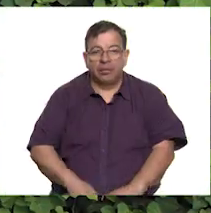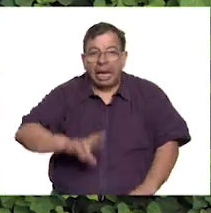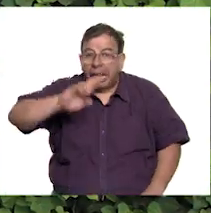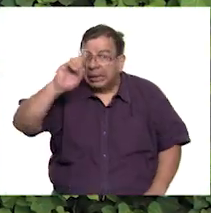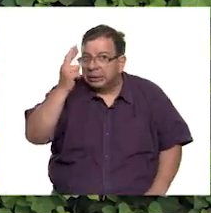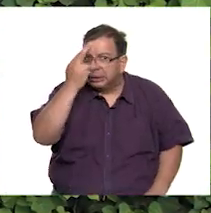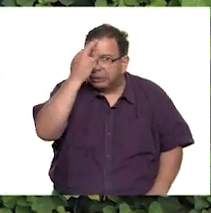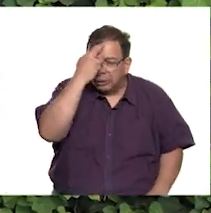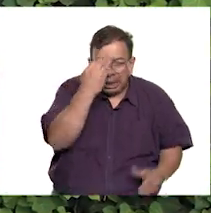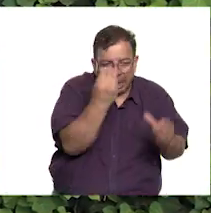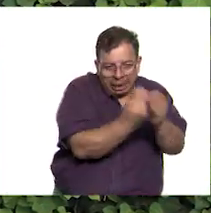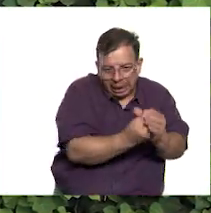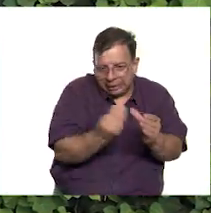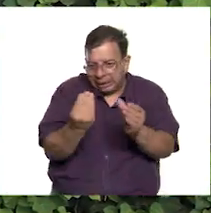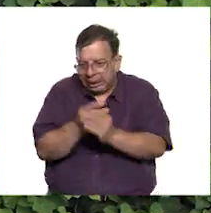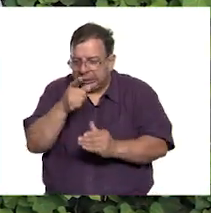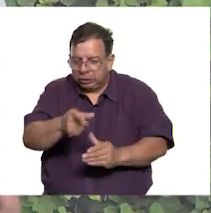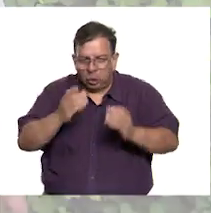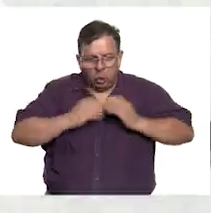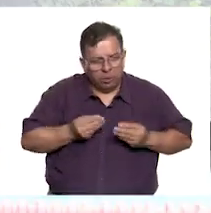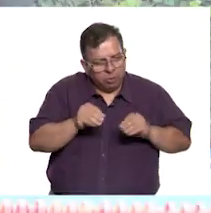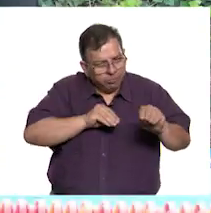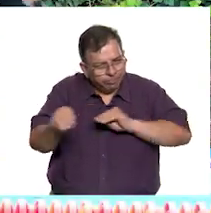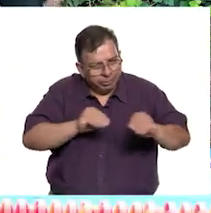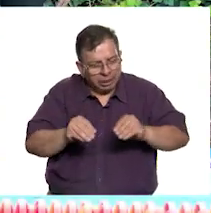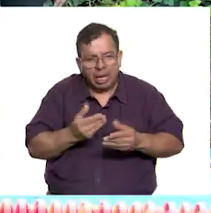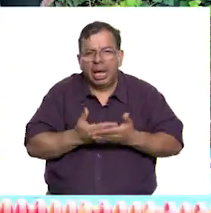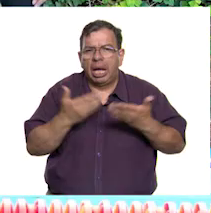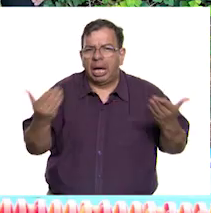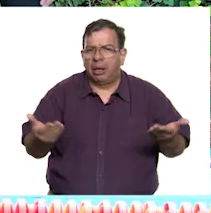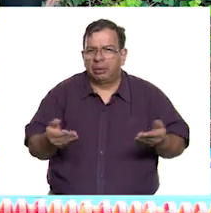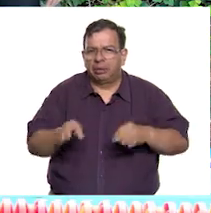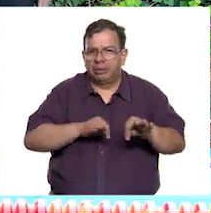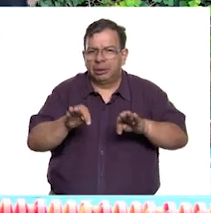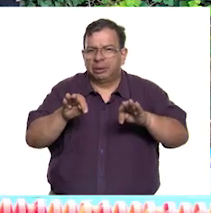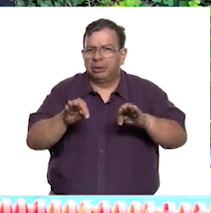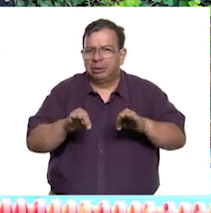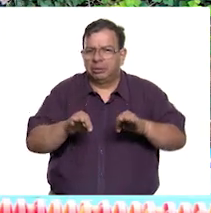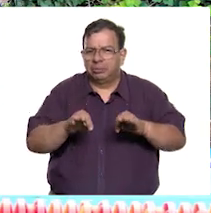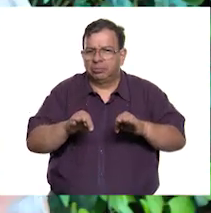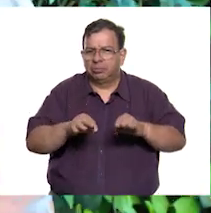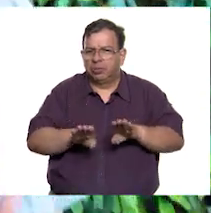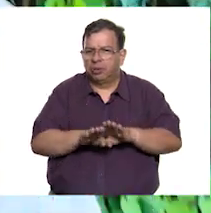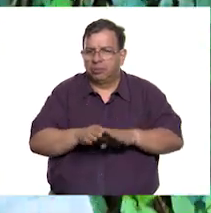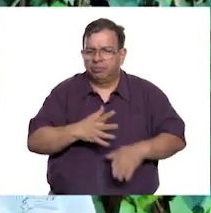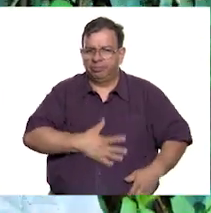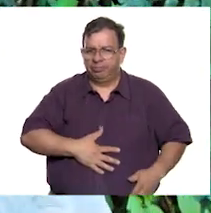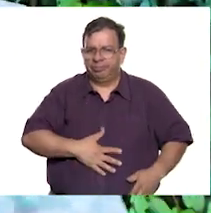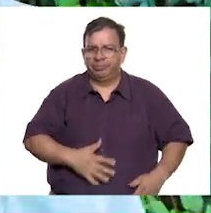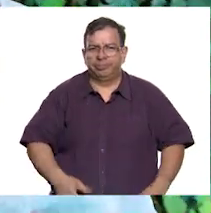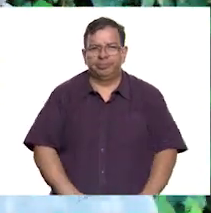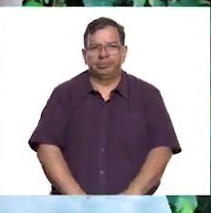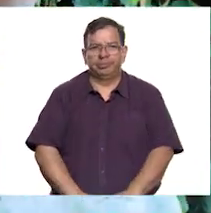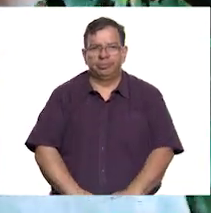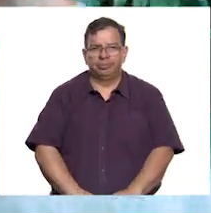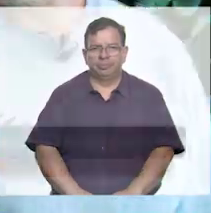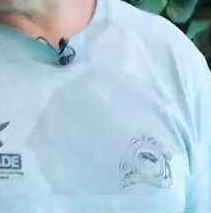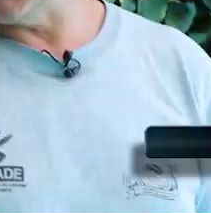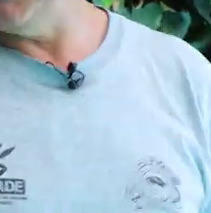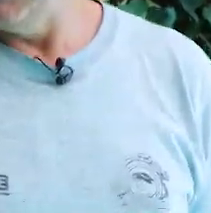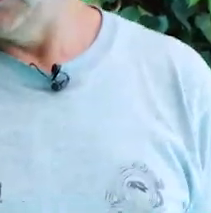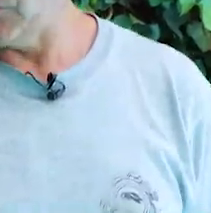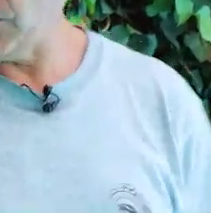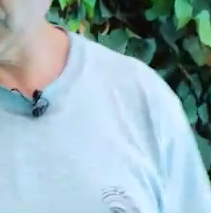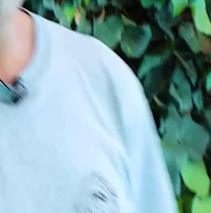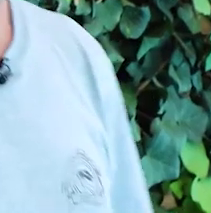Recuerda, entre clase y clase, activa tu cuerpo. En esta ocasión vamos a trabajar la parte del abdomen, el estómago. ¿Qué vamos a hacer,